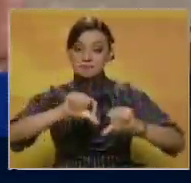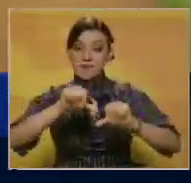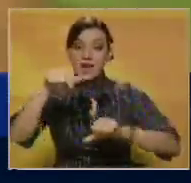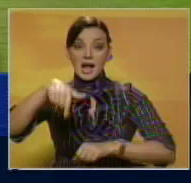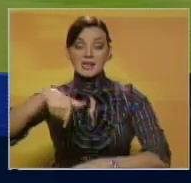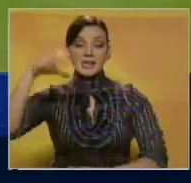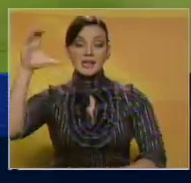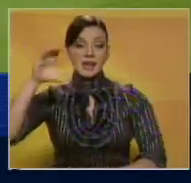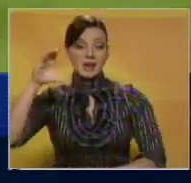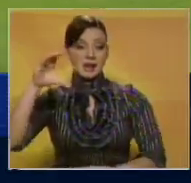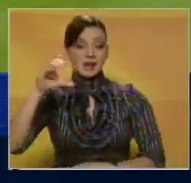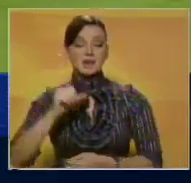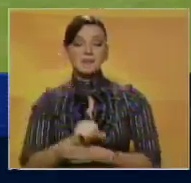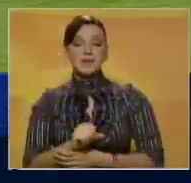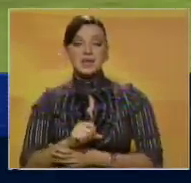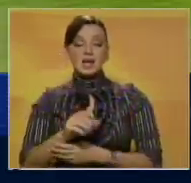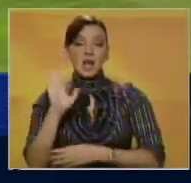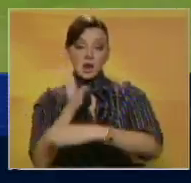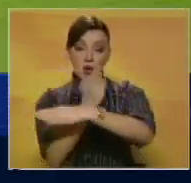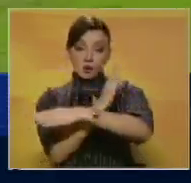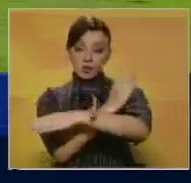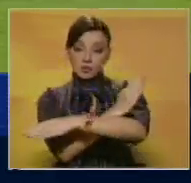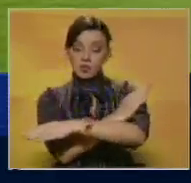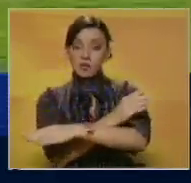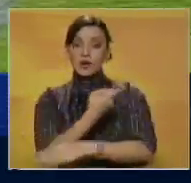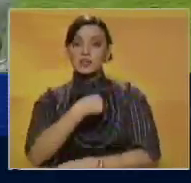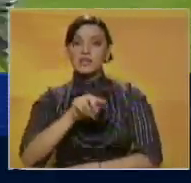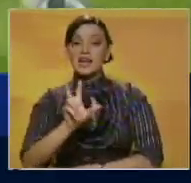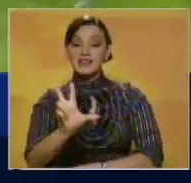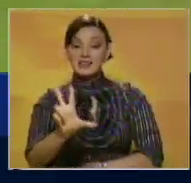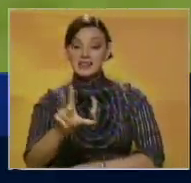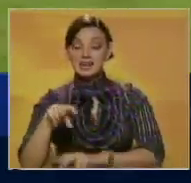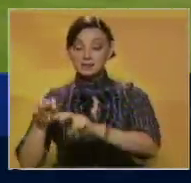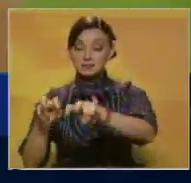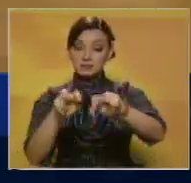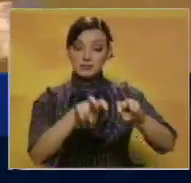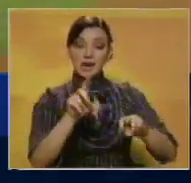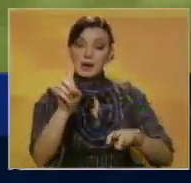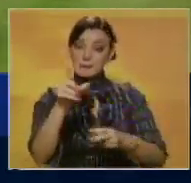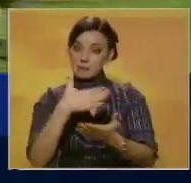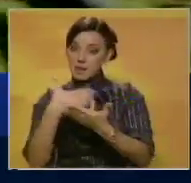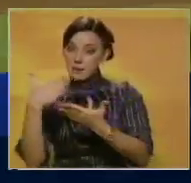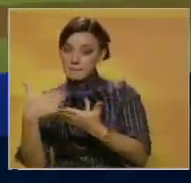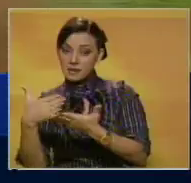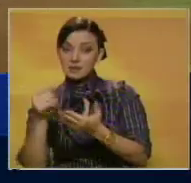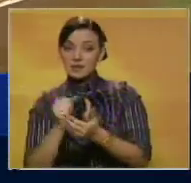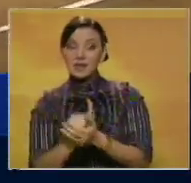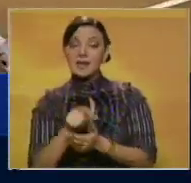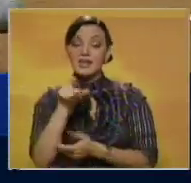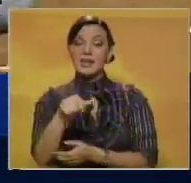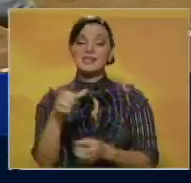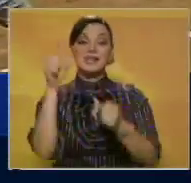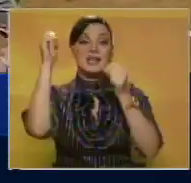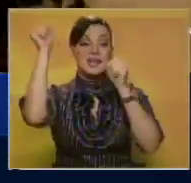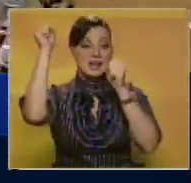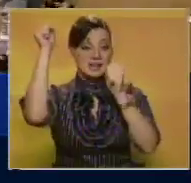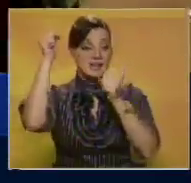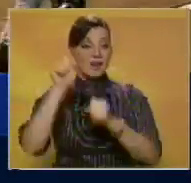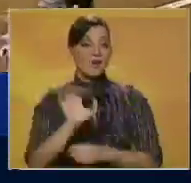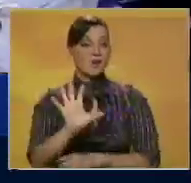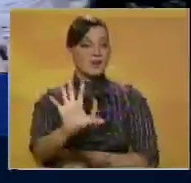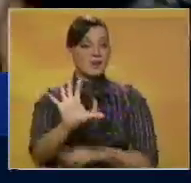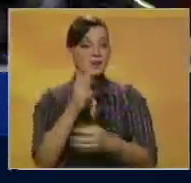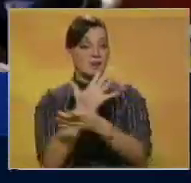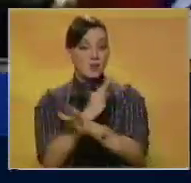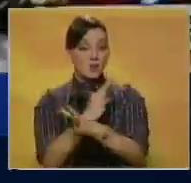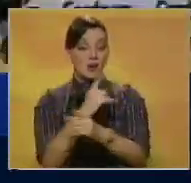Universitario de Caracas. Los Tiburones definieron el juego con 3 rayitas en la primera parte del encuentro para ganar su 5º juego de 6 disputados